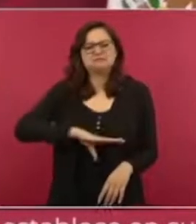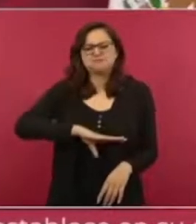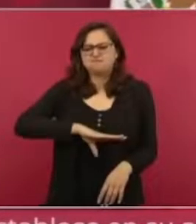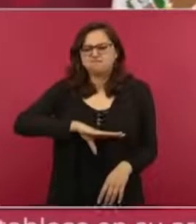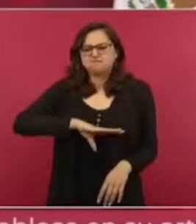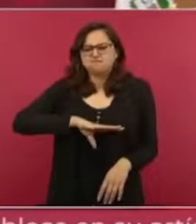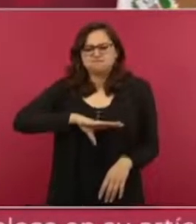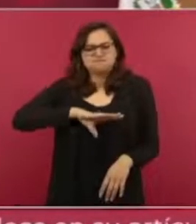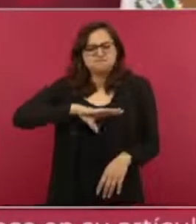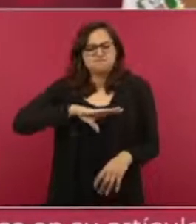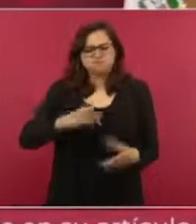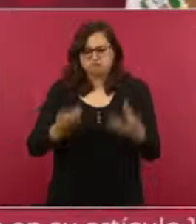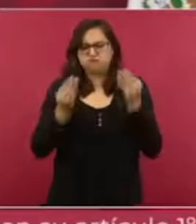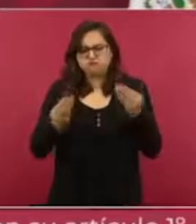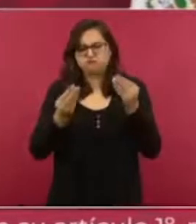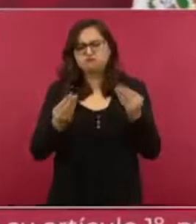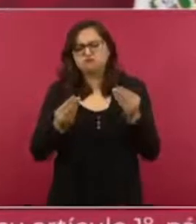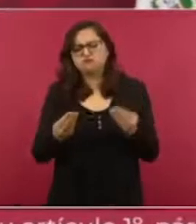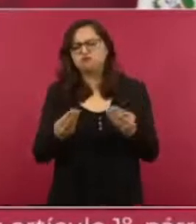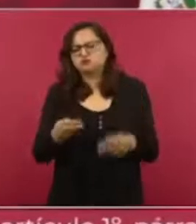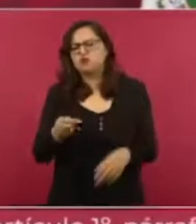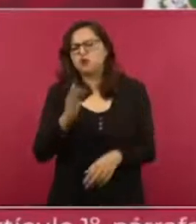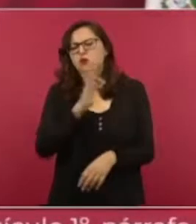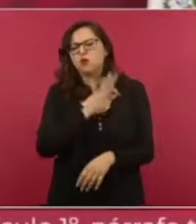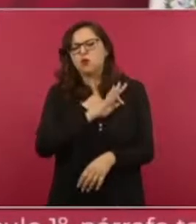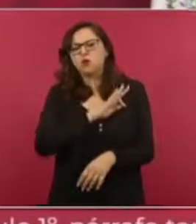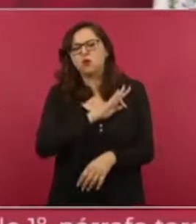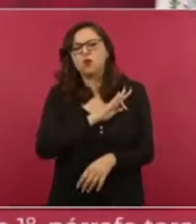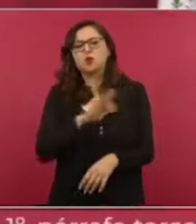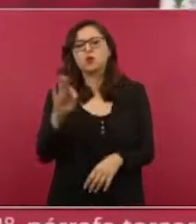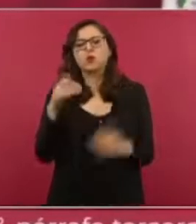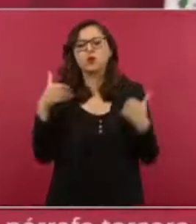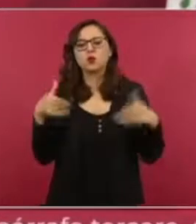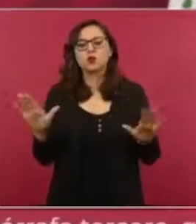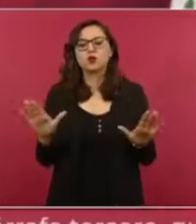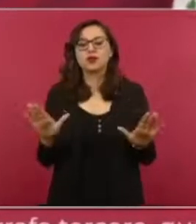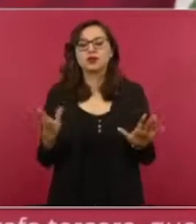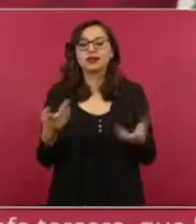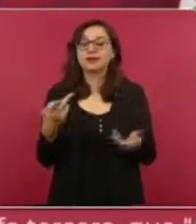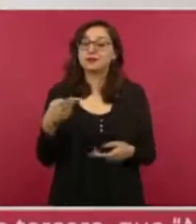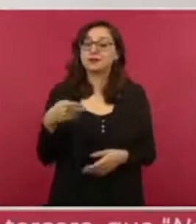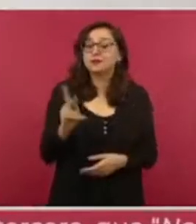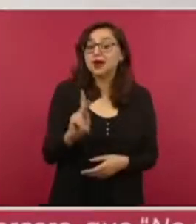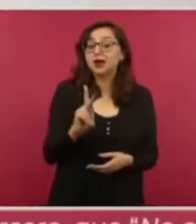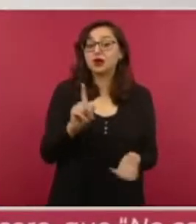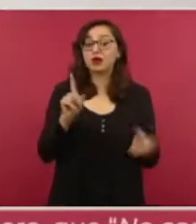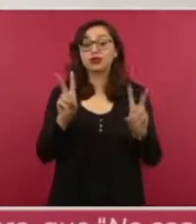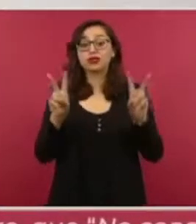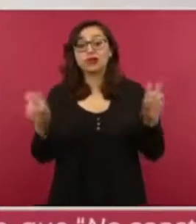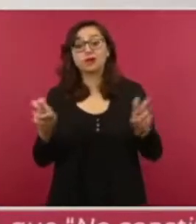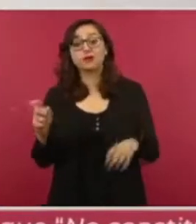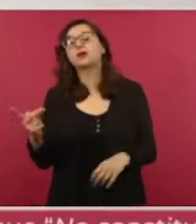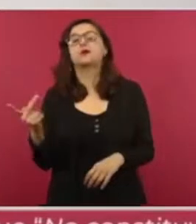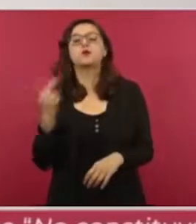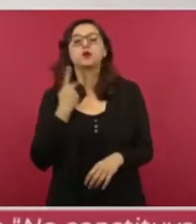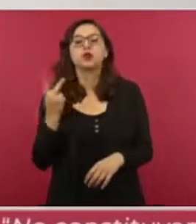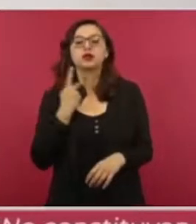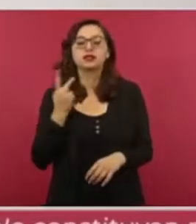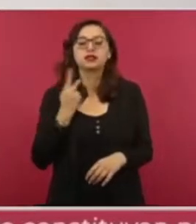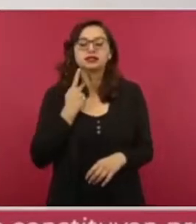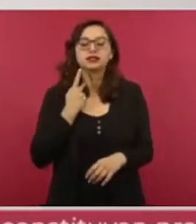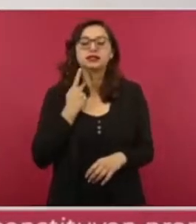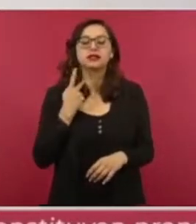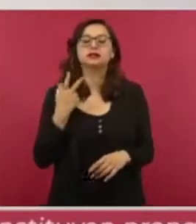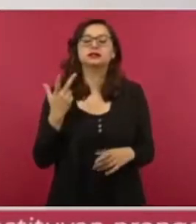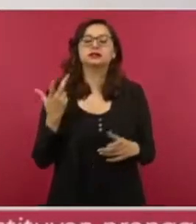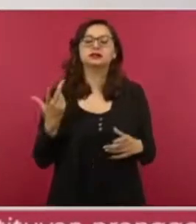en política y en cuestiones que tienen que ver con lo público, bueno, y también en lo